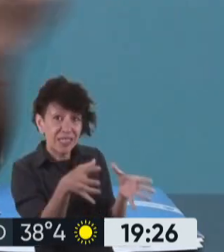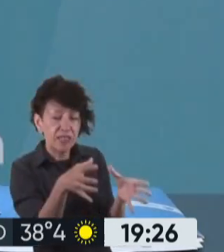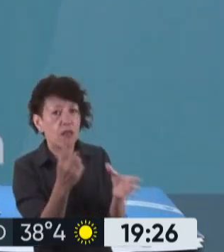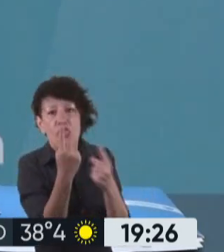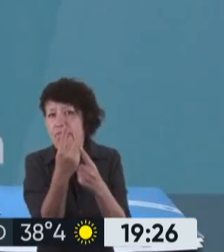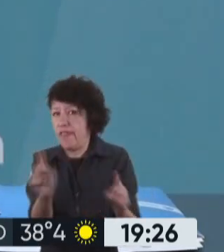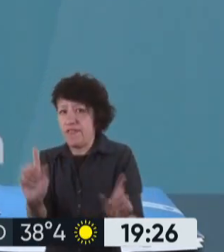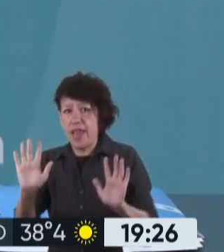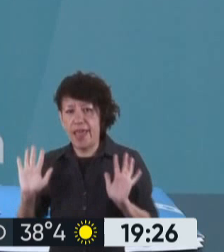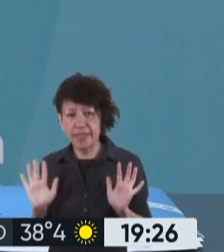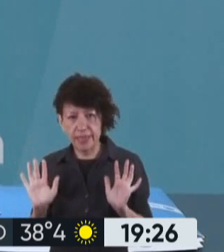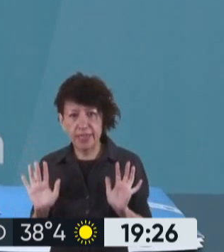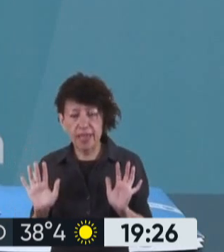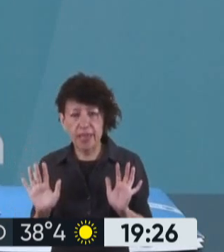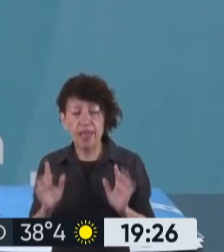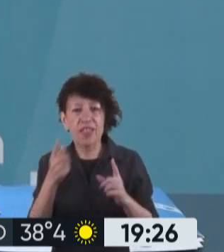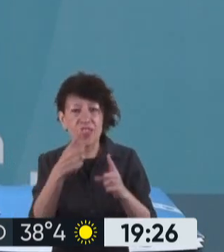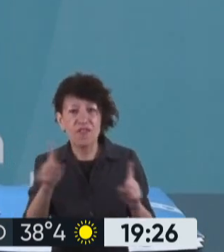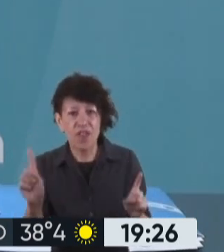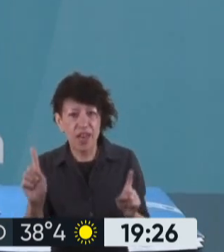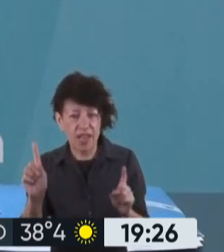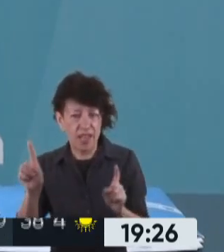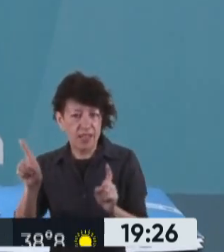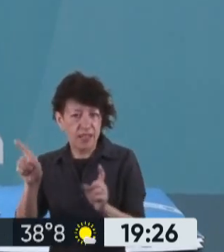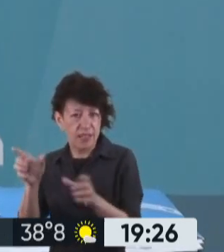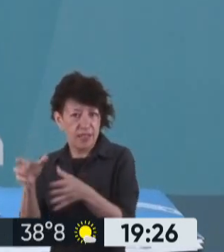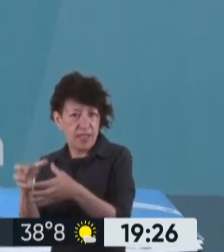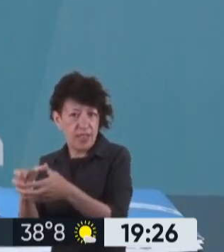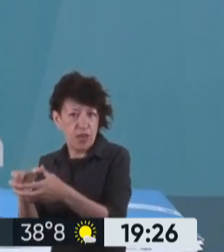gran universo del potencial trabajo al que queremos seguir cuidando.